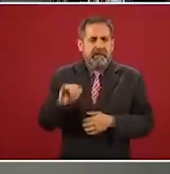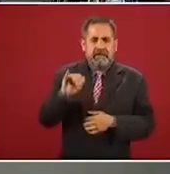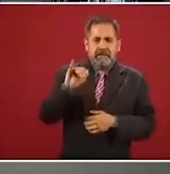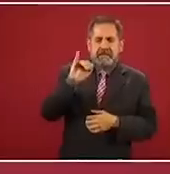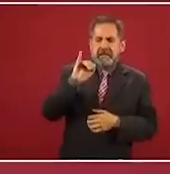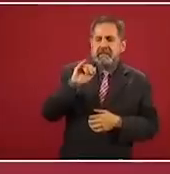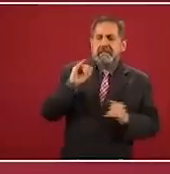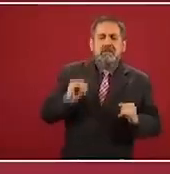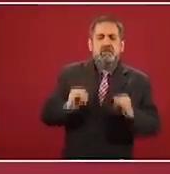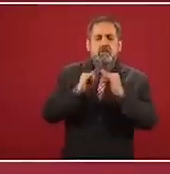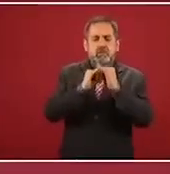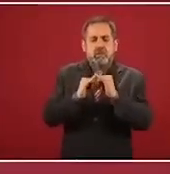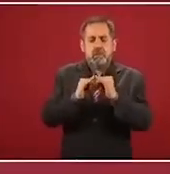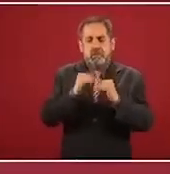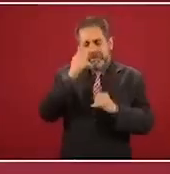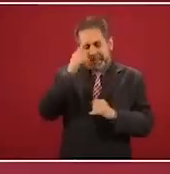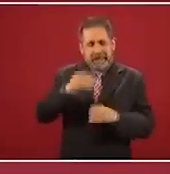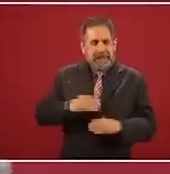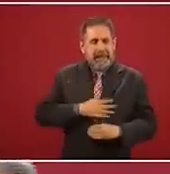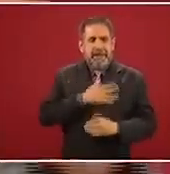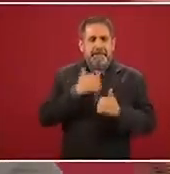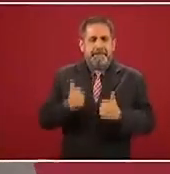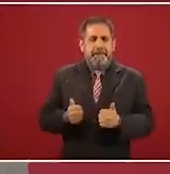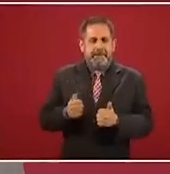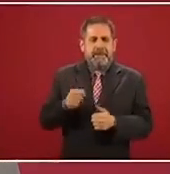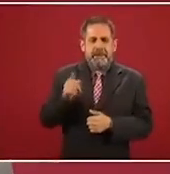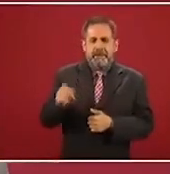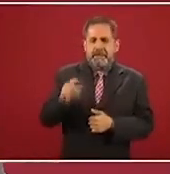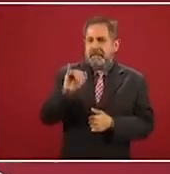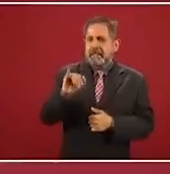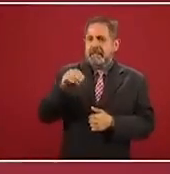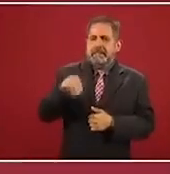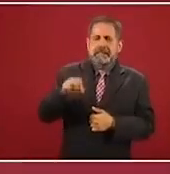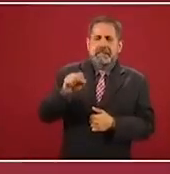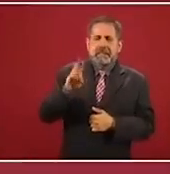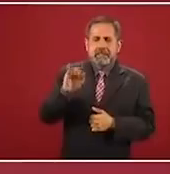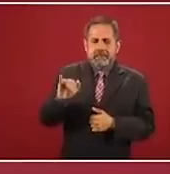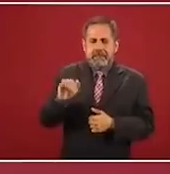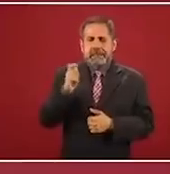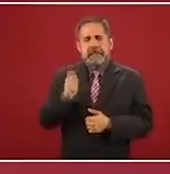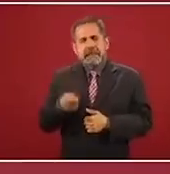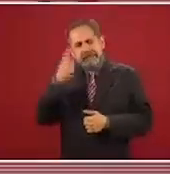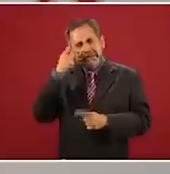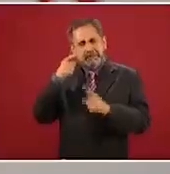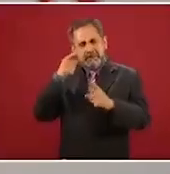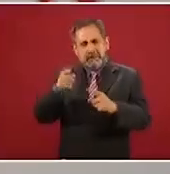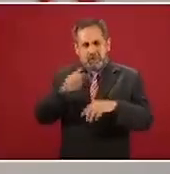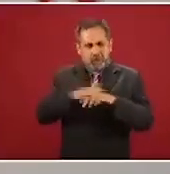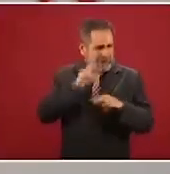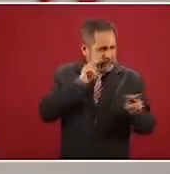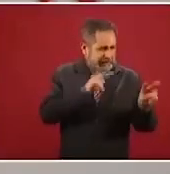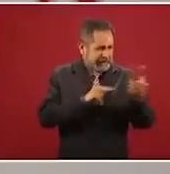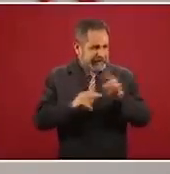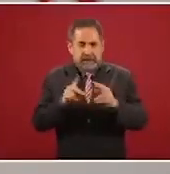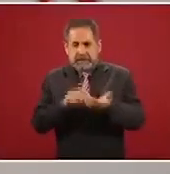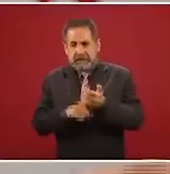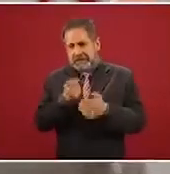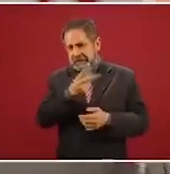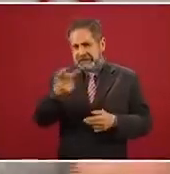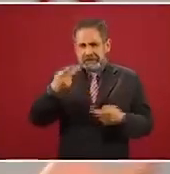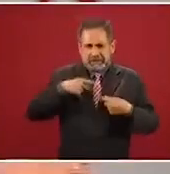qué papel juega en este momento y hacia dónde va a llegar. Porque hemos percibido que existe esta inquietud de